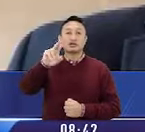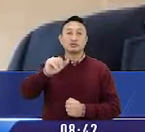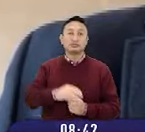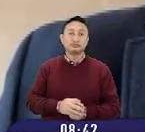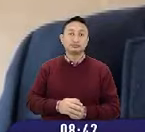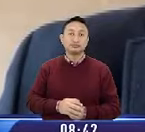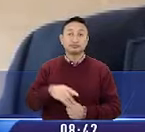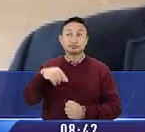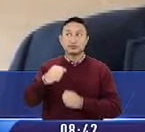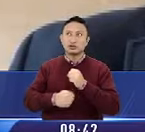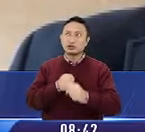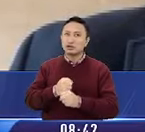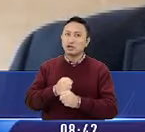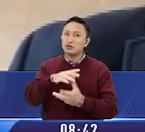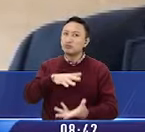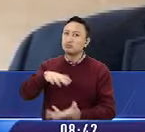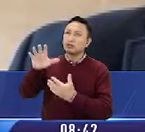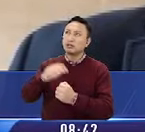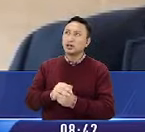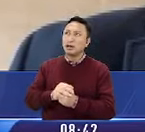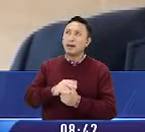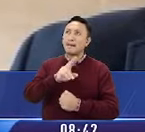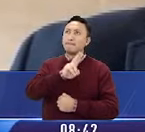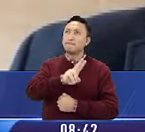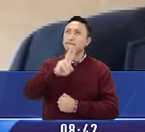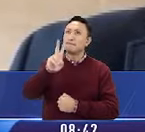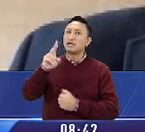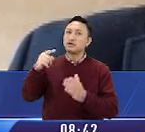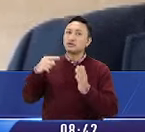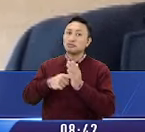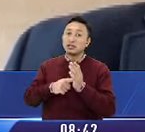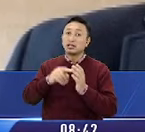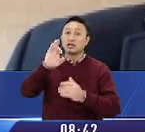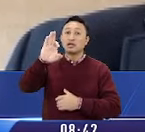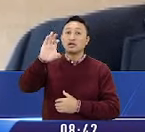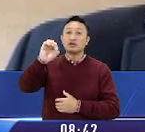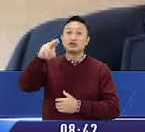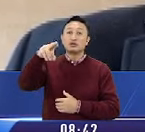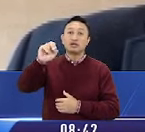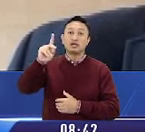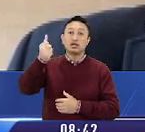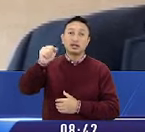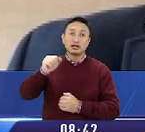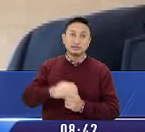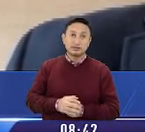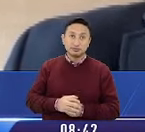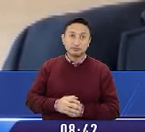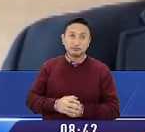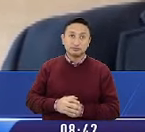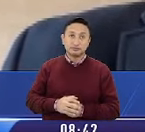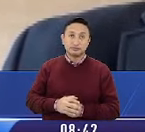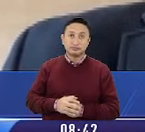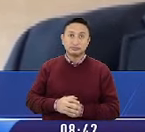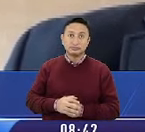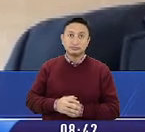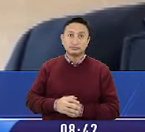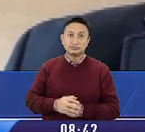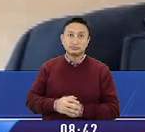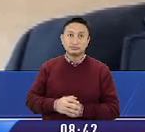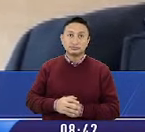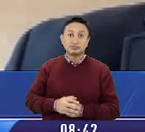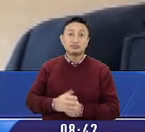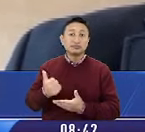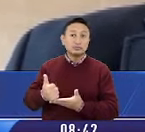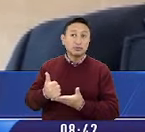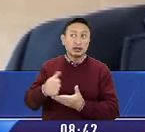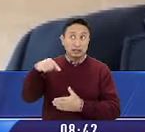año se exportaron casi 22 mil toneladas, que es un buen número, muy buen número. Nos jugó a favor el